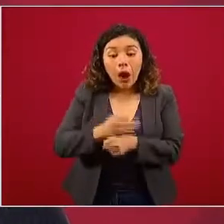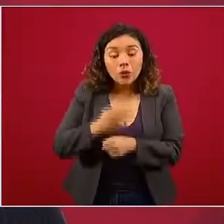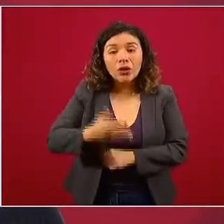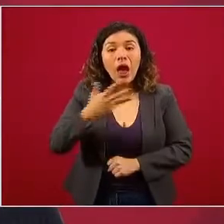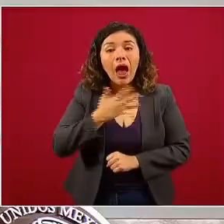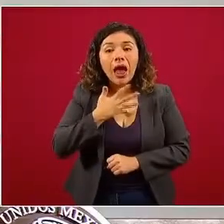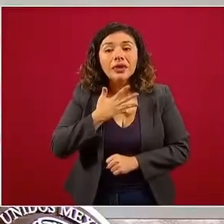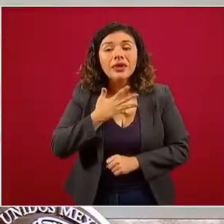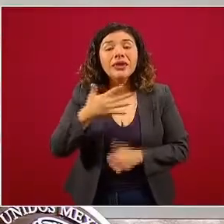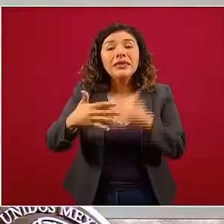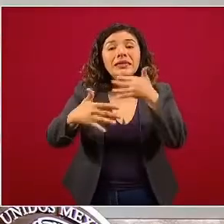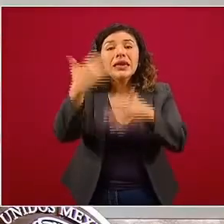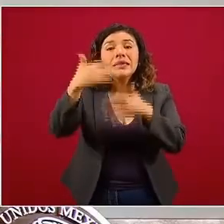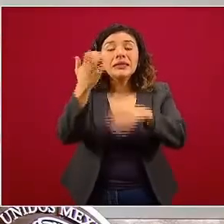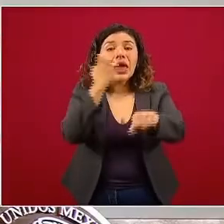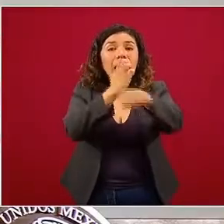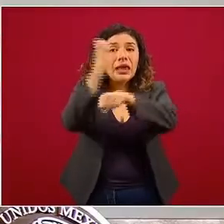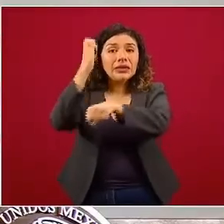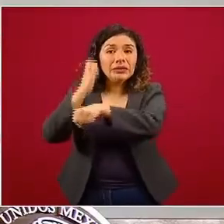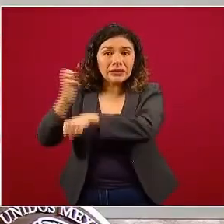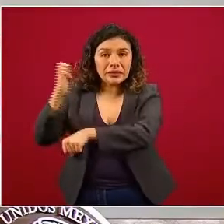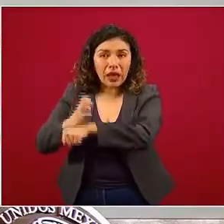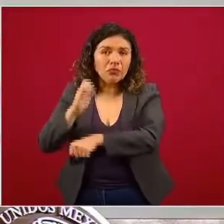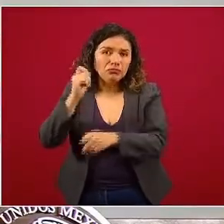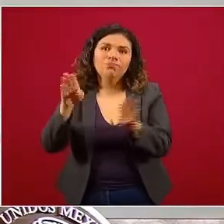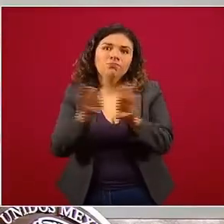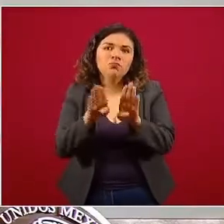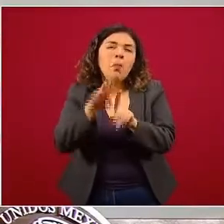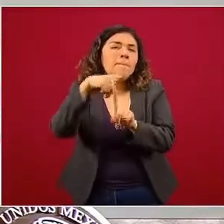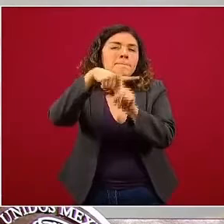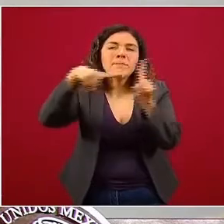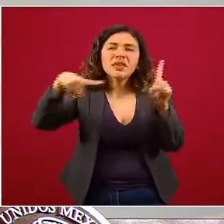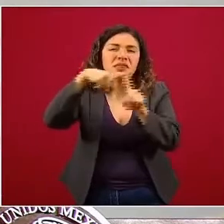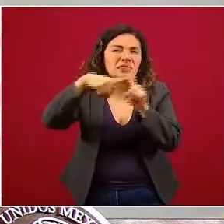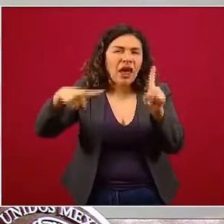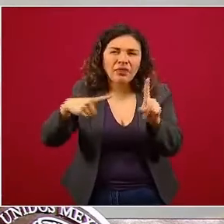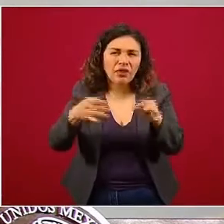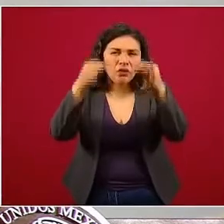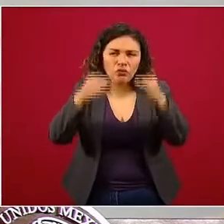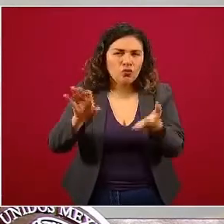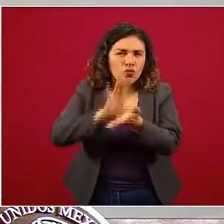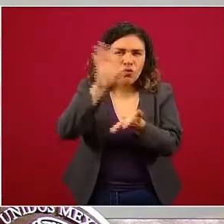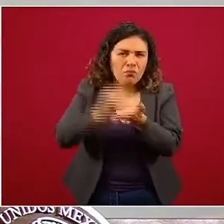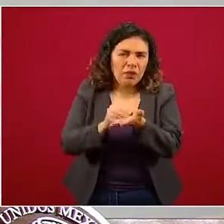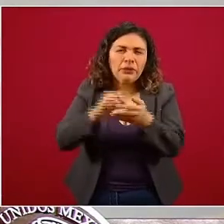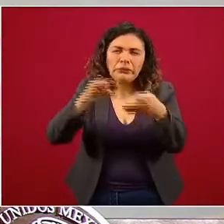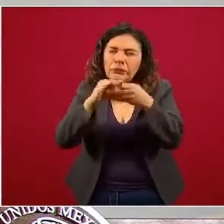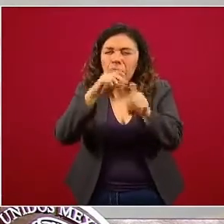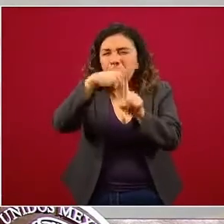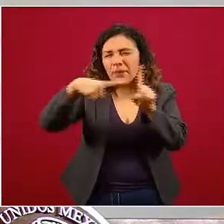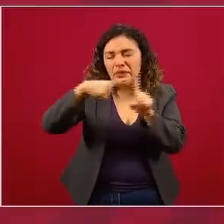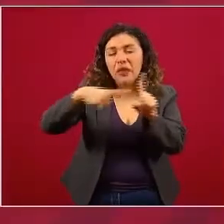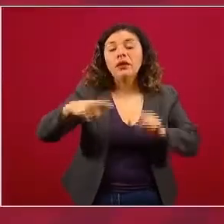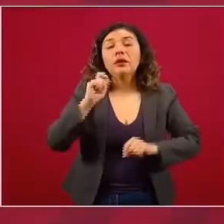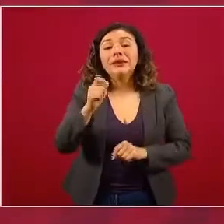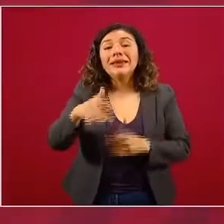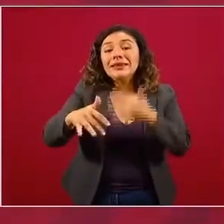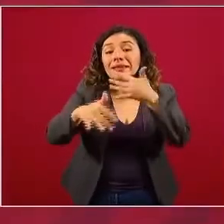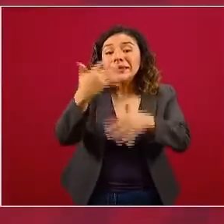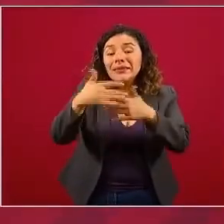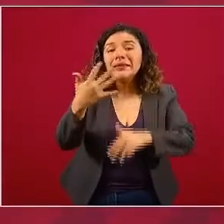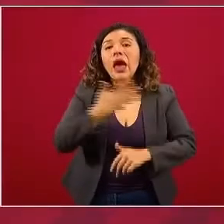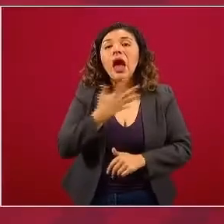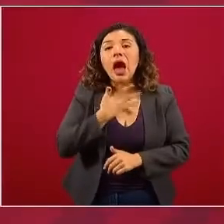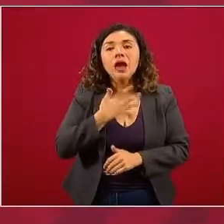tenemos 15 entidades federativas, es decir, la mitad de las que hay en el país, casi la mitad, que